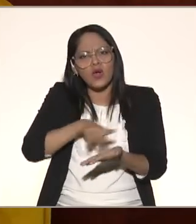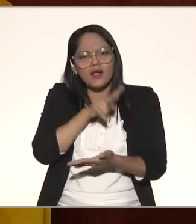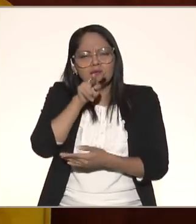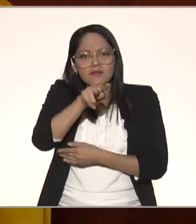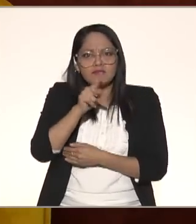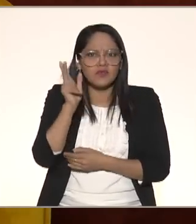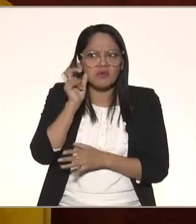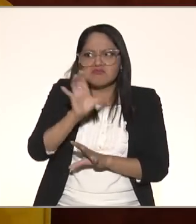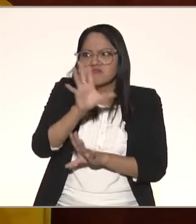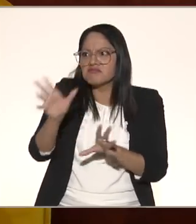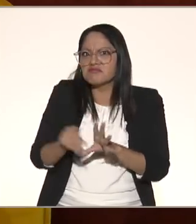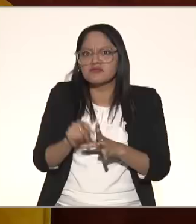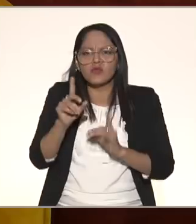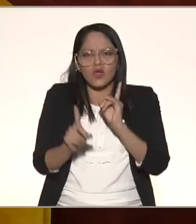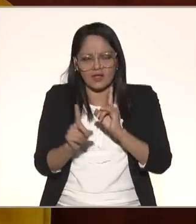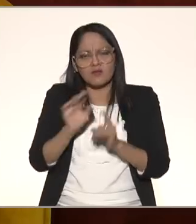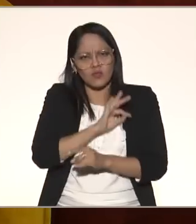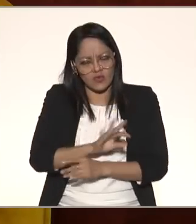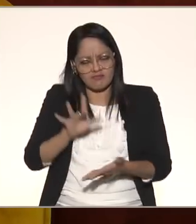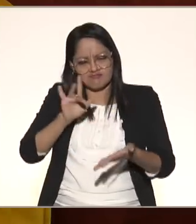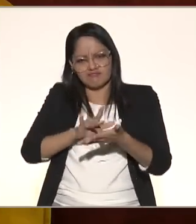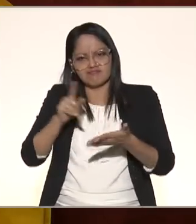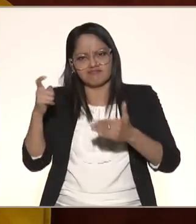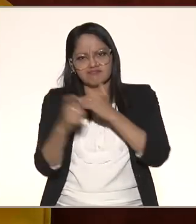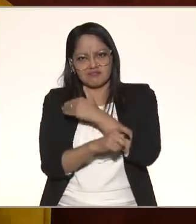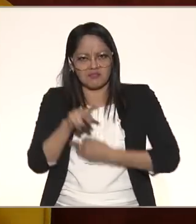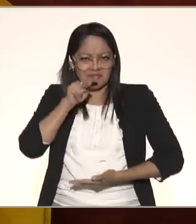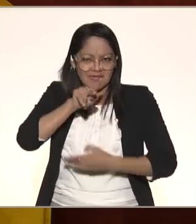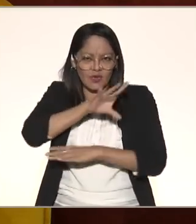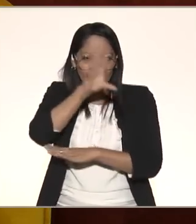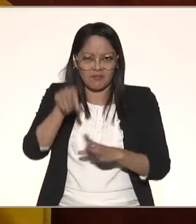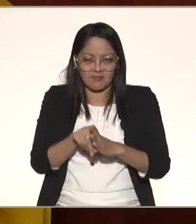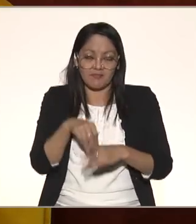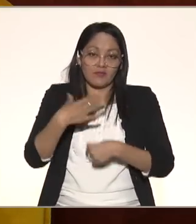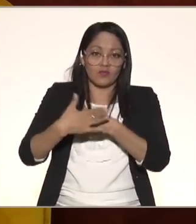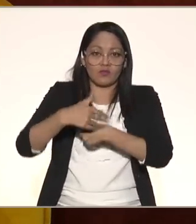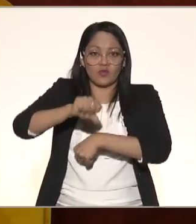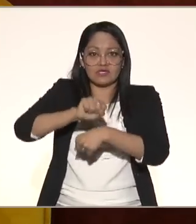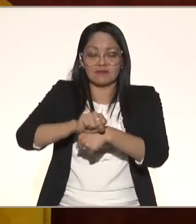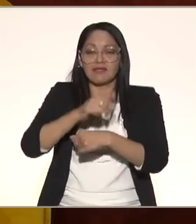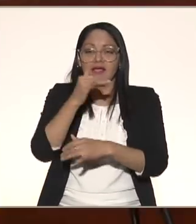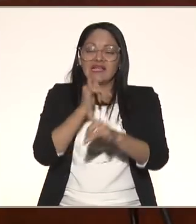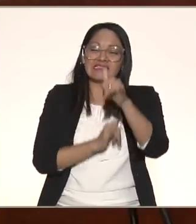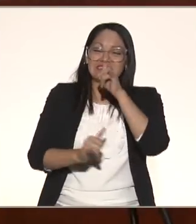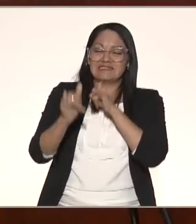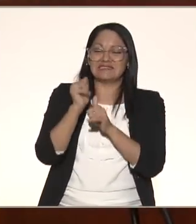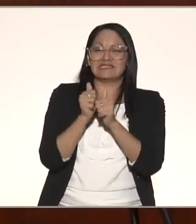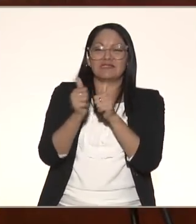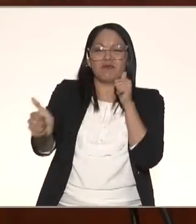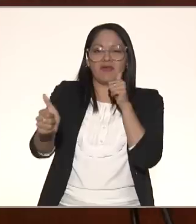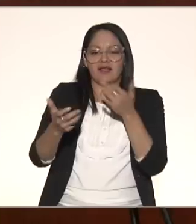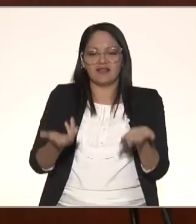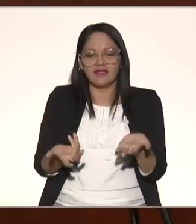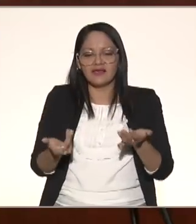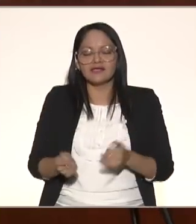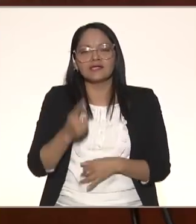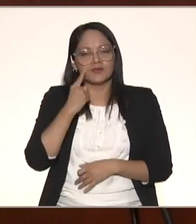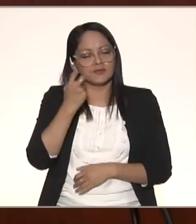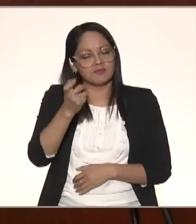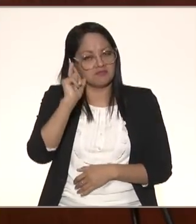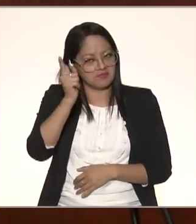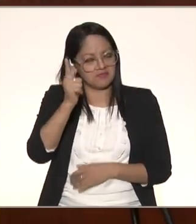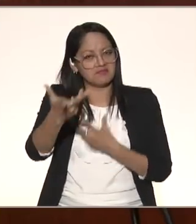escucharon todo lo que nos dijeron ellos y Leti pues nada la siguiente semana el alcohol nos separó ay sí ojalá nos acompañen y nos